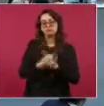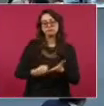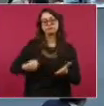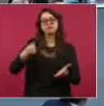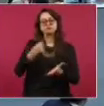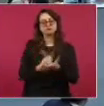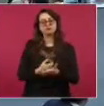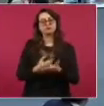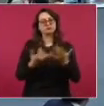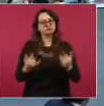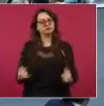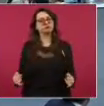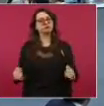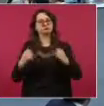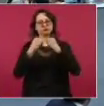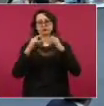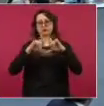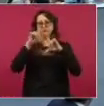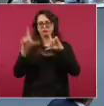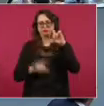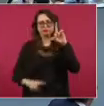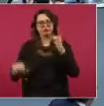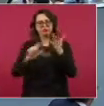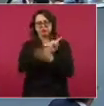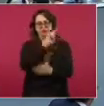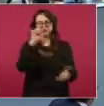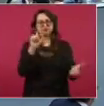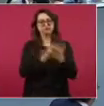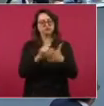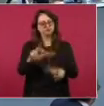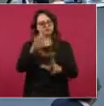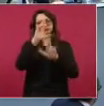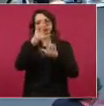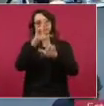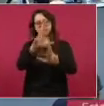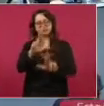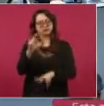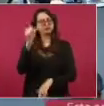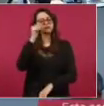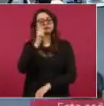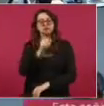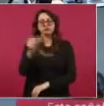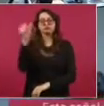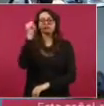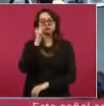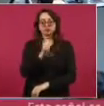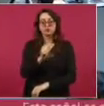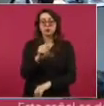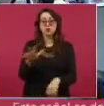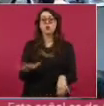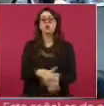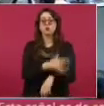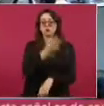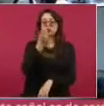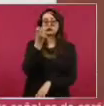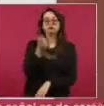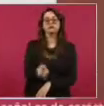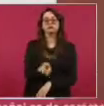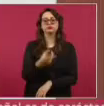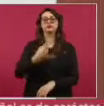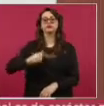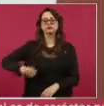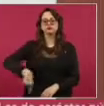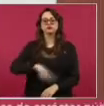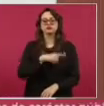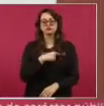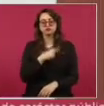respetuosos de la vida institucional en todos sus ámbitos, expresiones y consecuencias. Por eso, nuestro aprecio